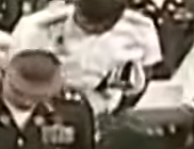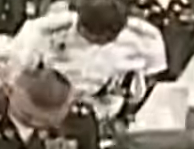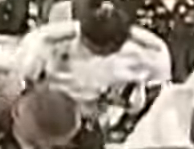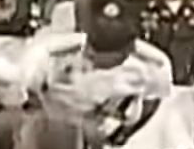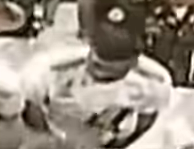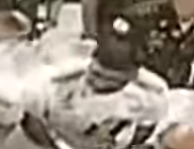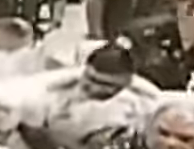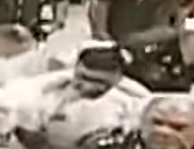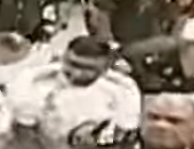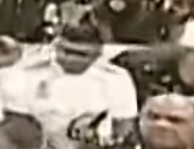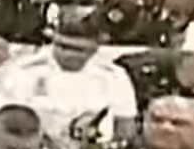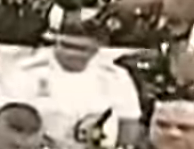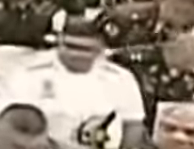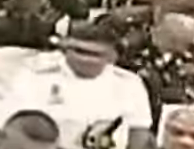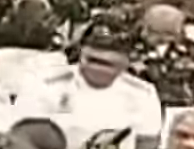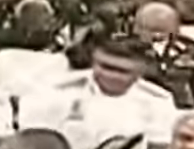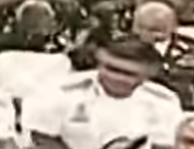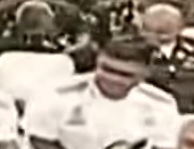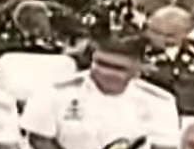comandante jefe.